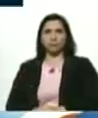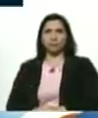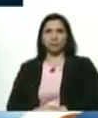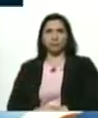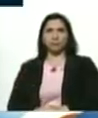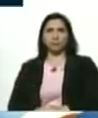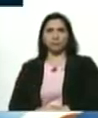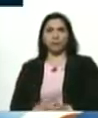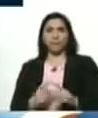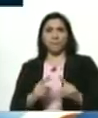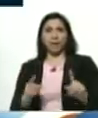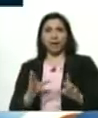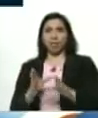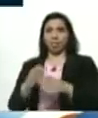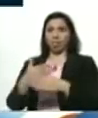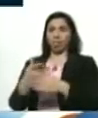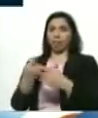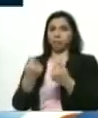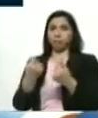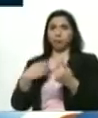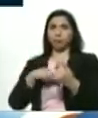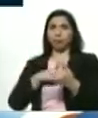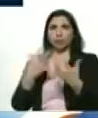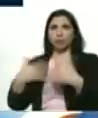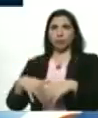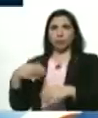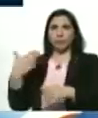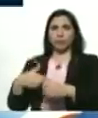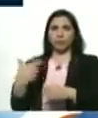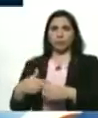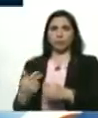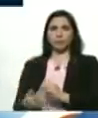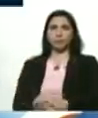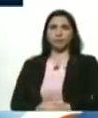para asfixiar financieramente a nuestra industria petrolera